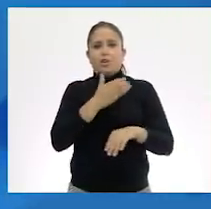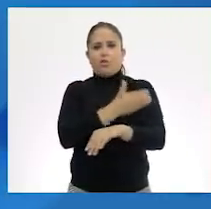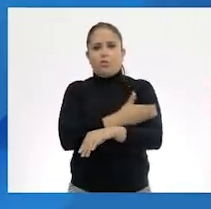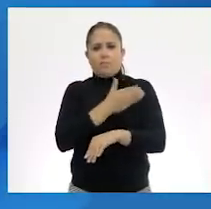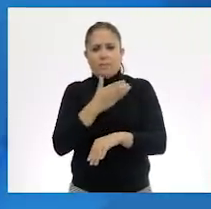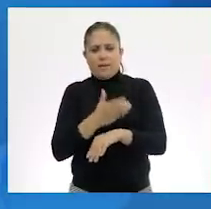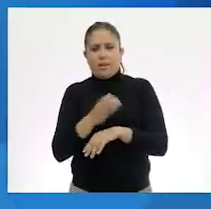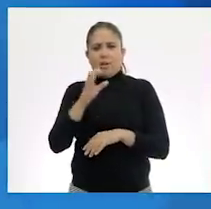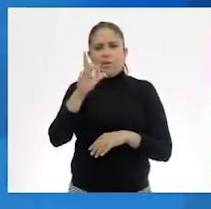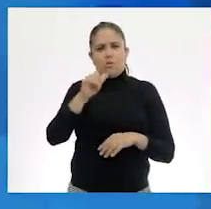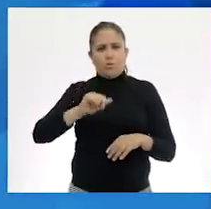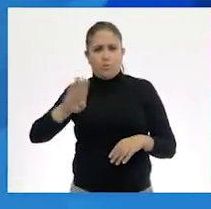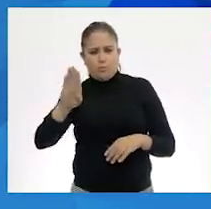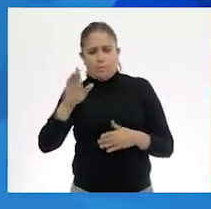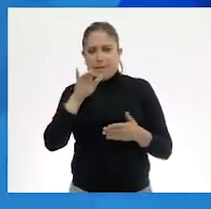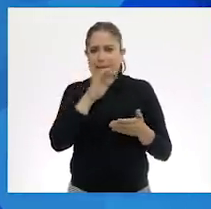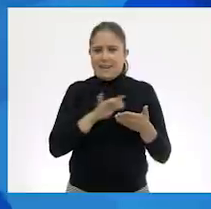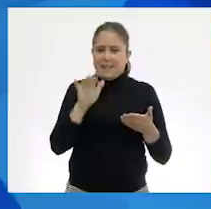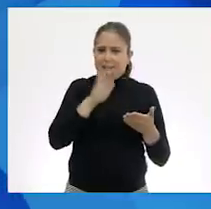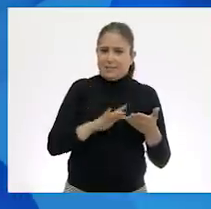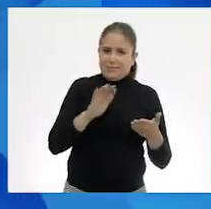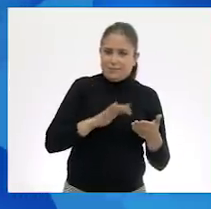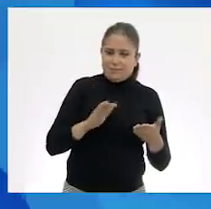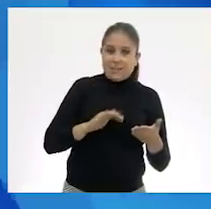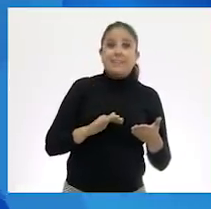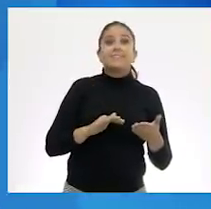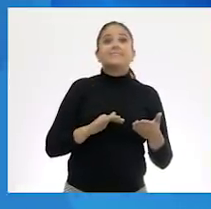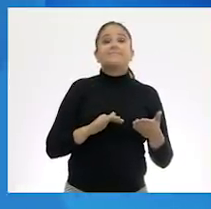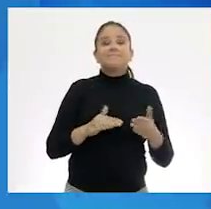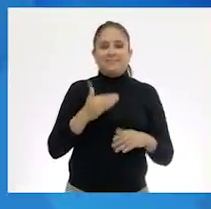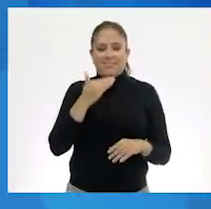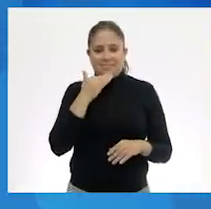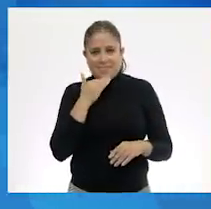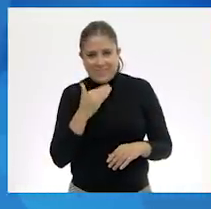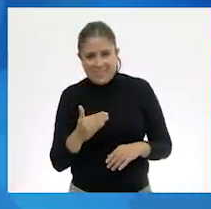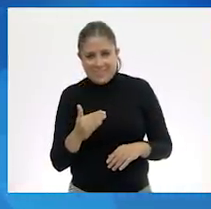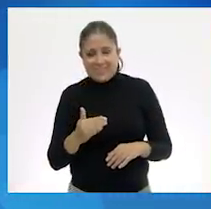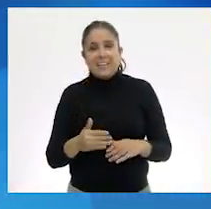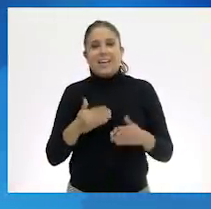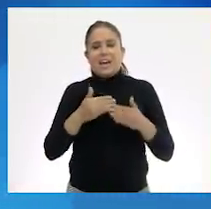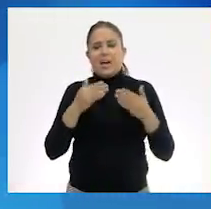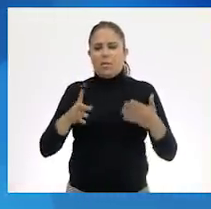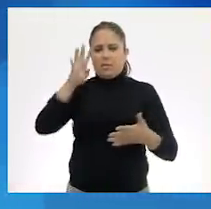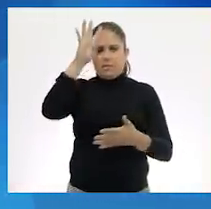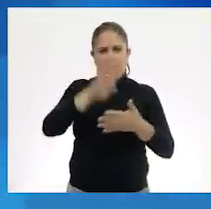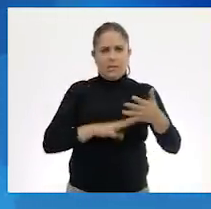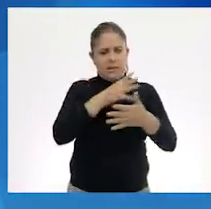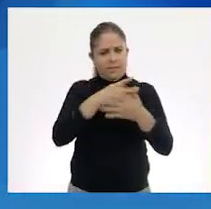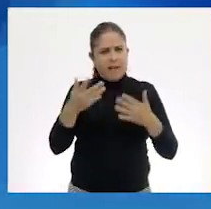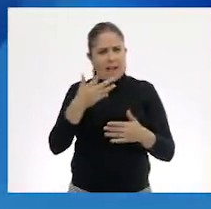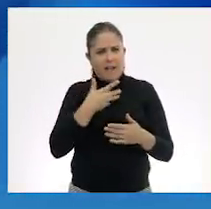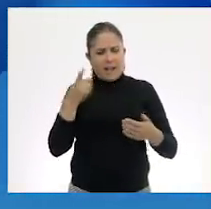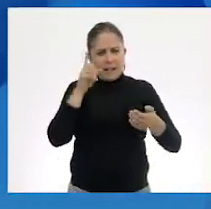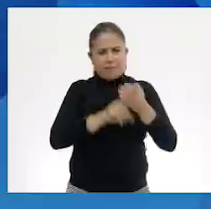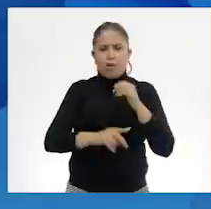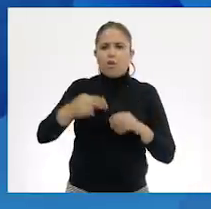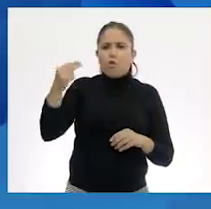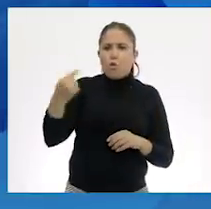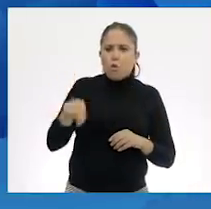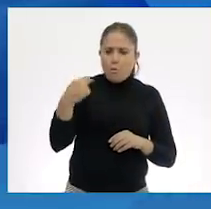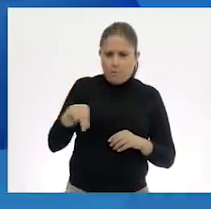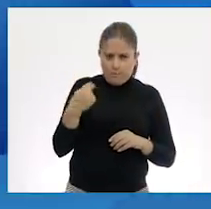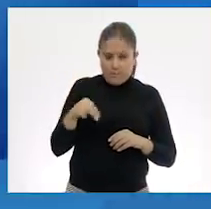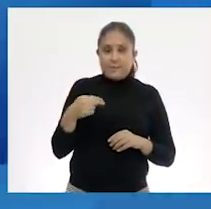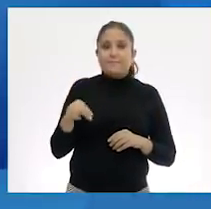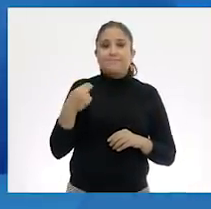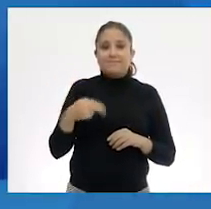compañeros del club de lectura. Muy bien. Entonces, en nuestra tabla viene algo que dice nombre. Así